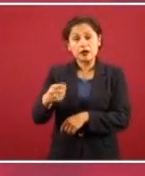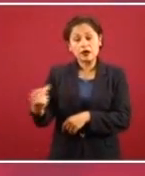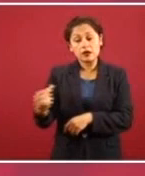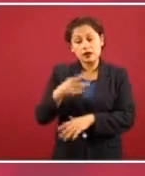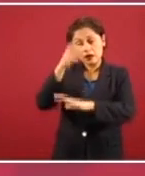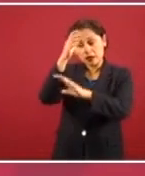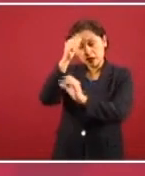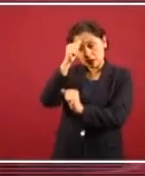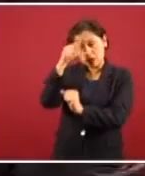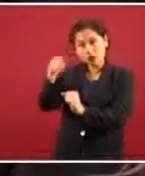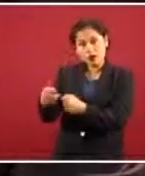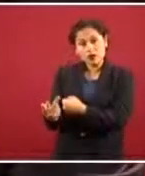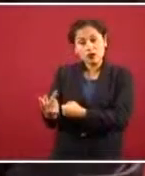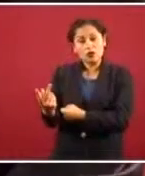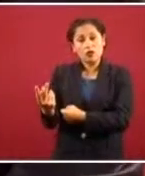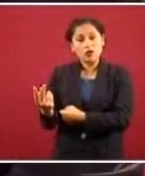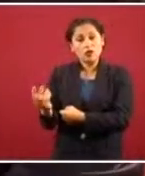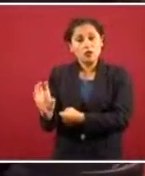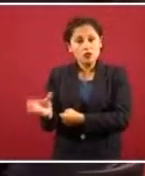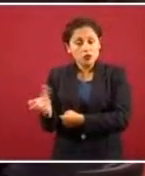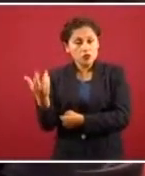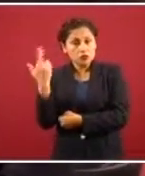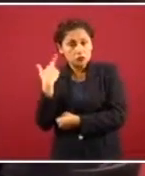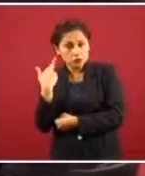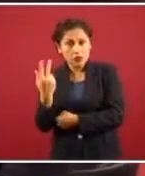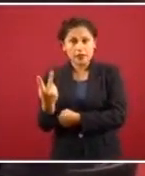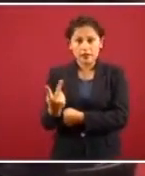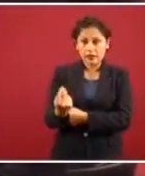estaciones de radio, canales de televisión,